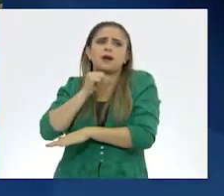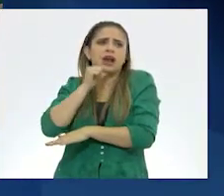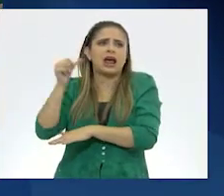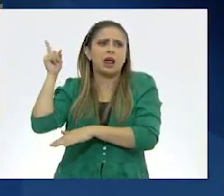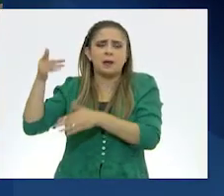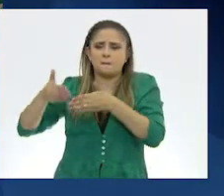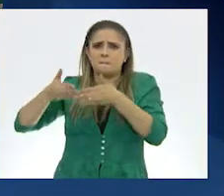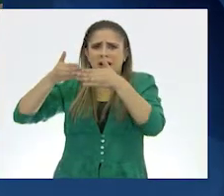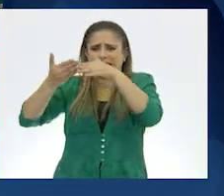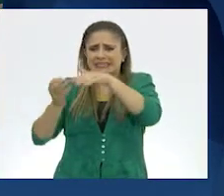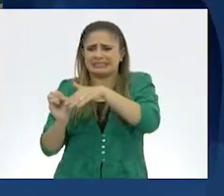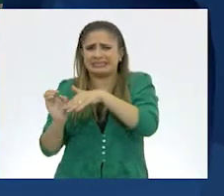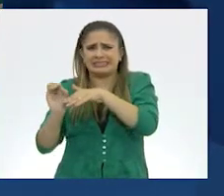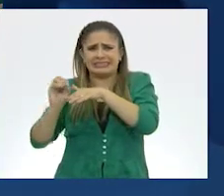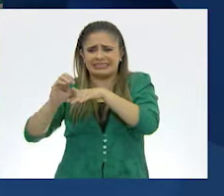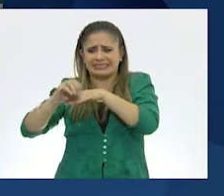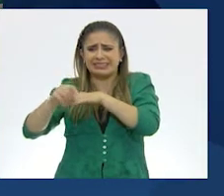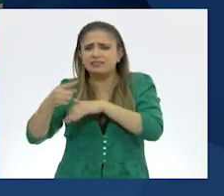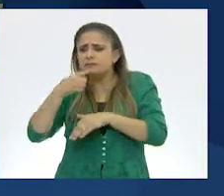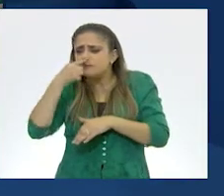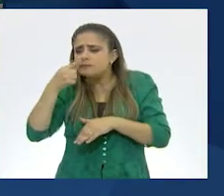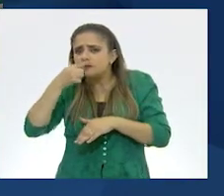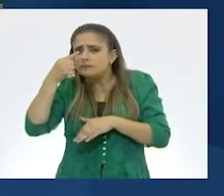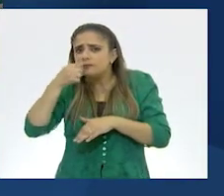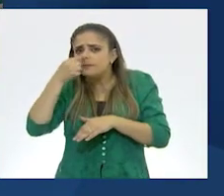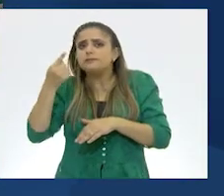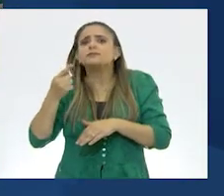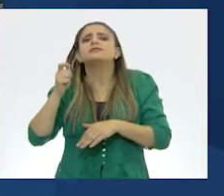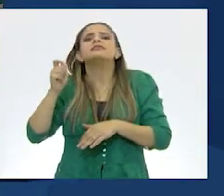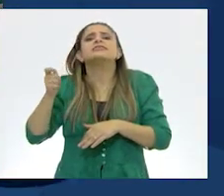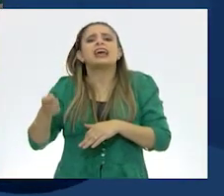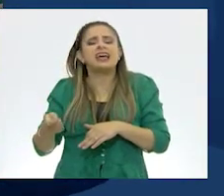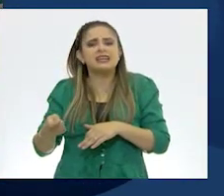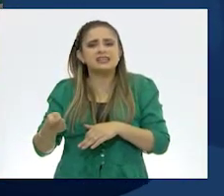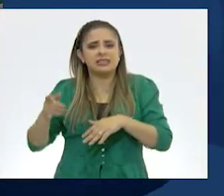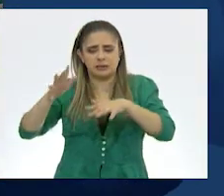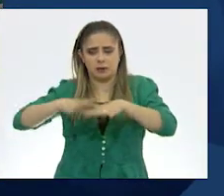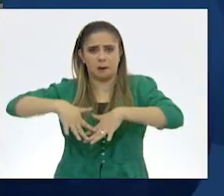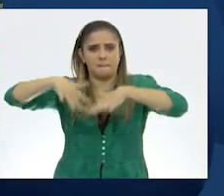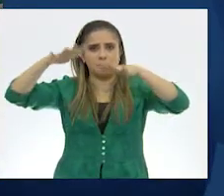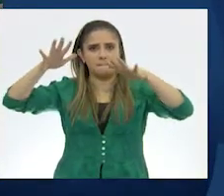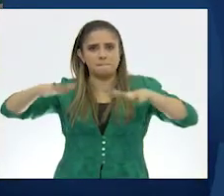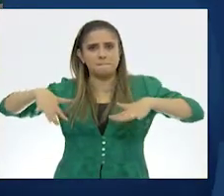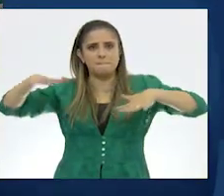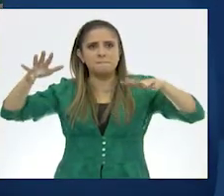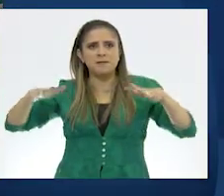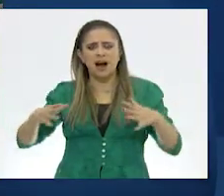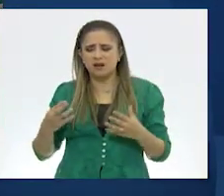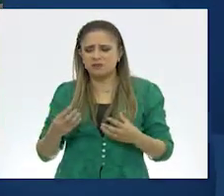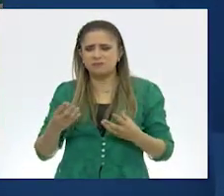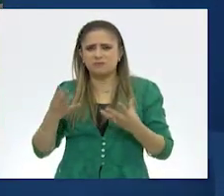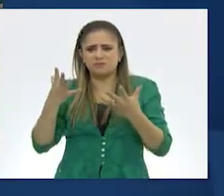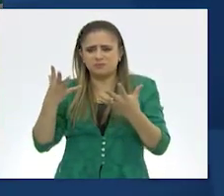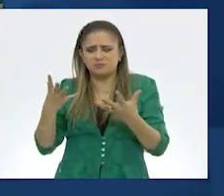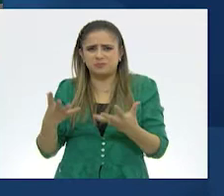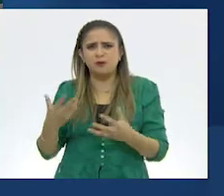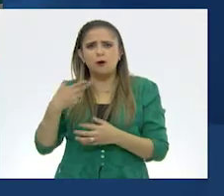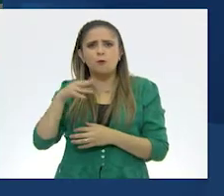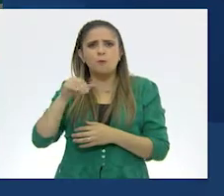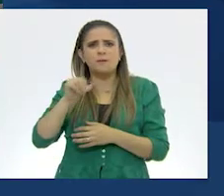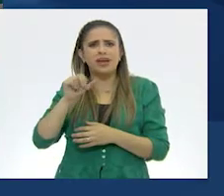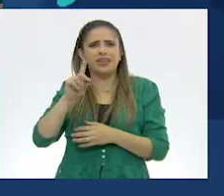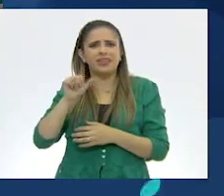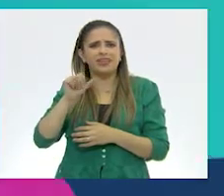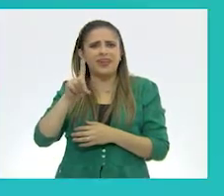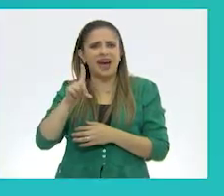de óxido. ¿Cómo huele? ¿Qué es lo que hace que el mar empiece a oxidar? La humedad. Imagínate, a lo